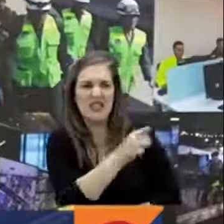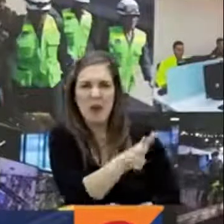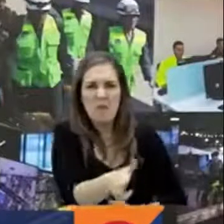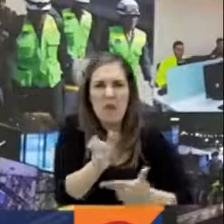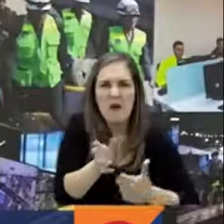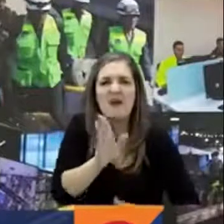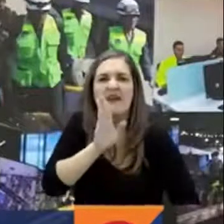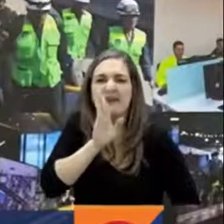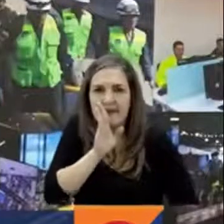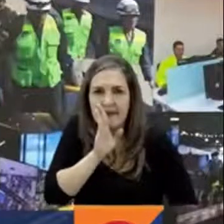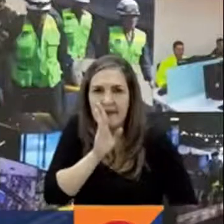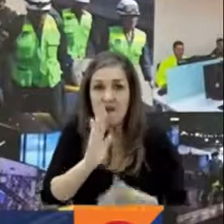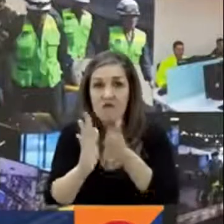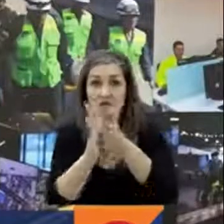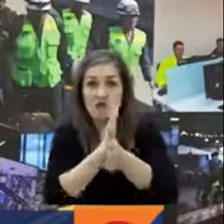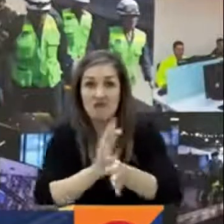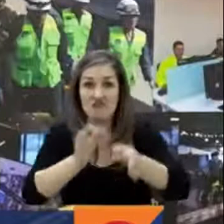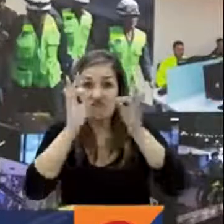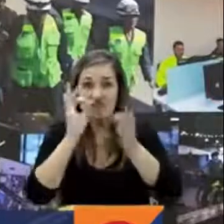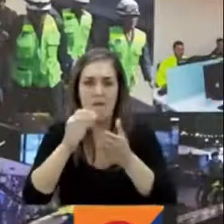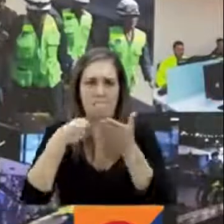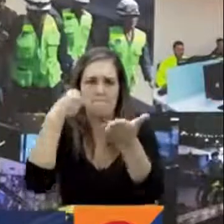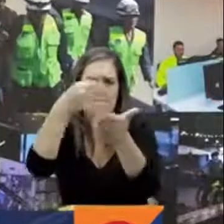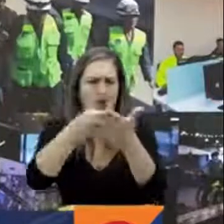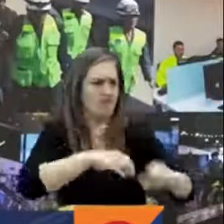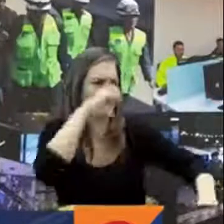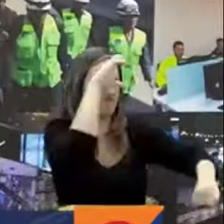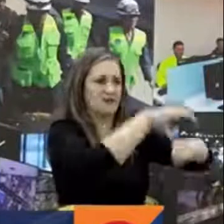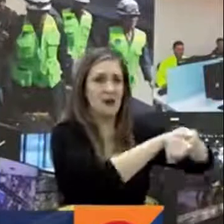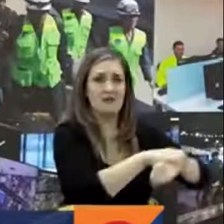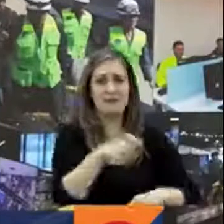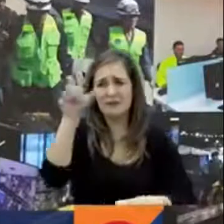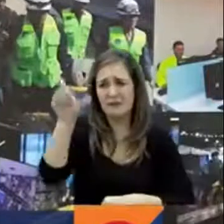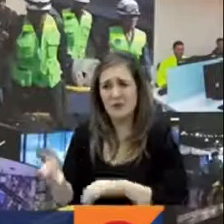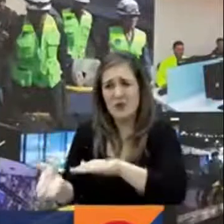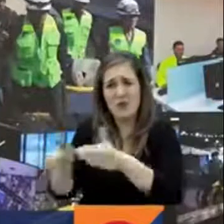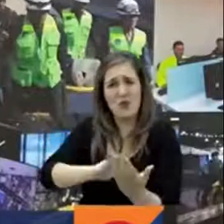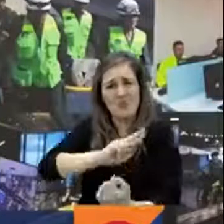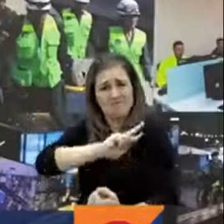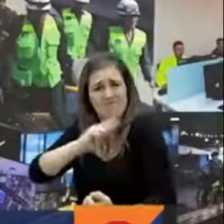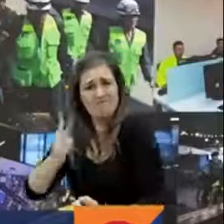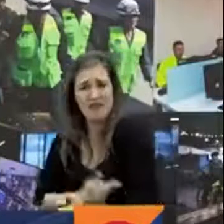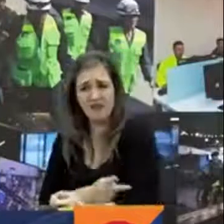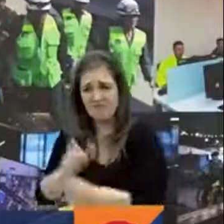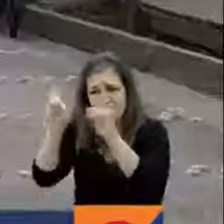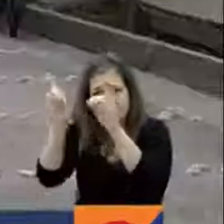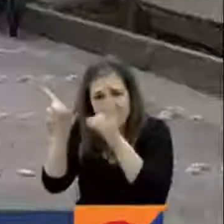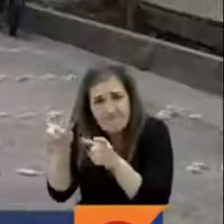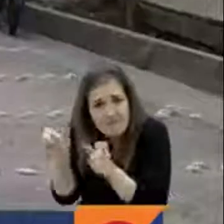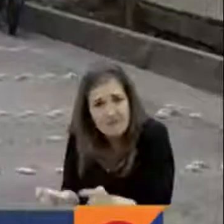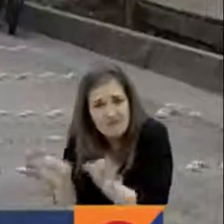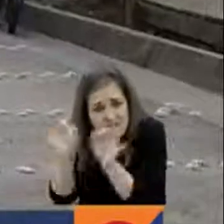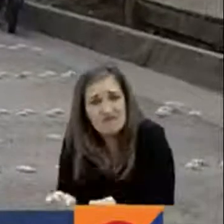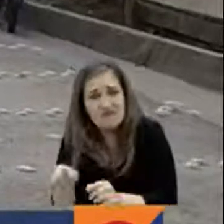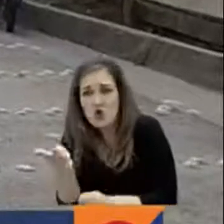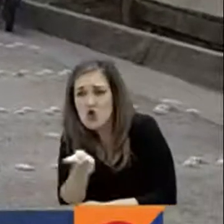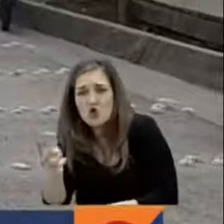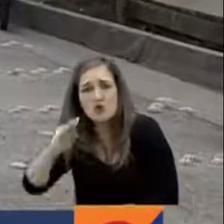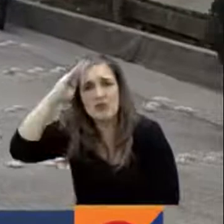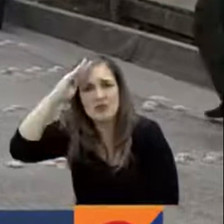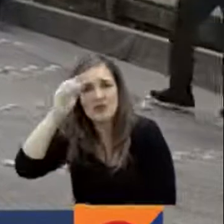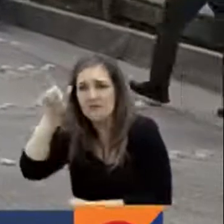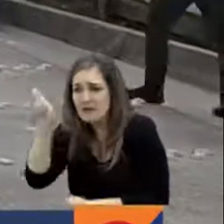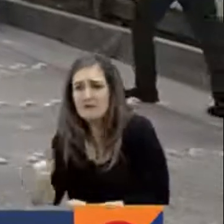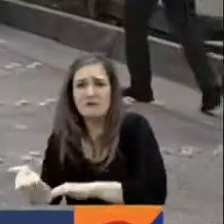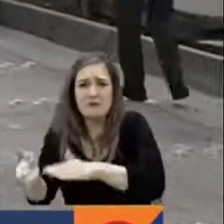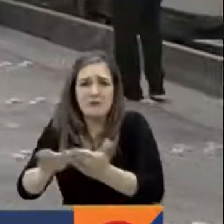responsables de este homicidio de una valerosa colombiana que decidió ser policía de Colombia. Las autoridades confirmaron que en